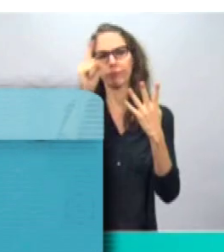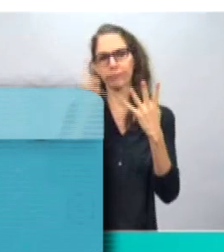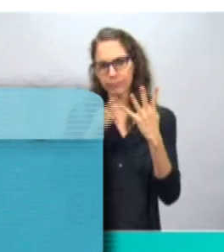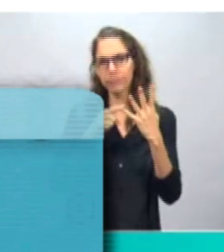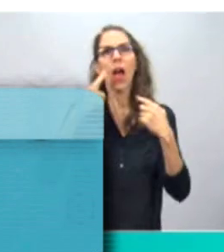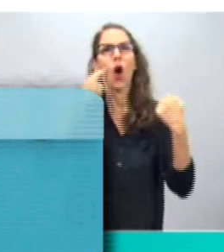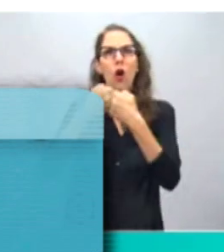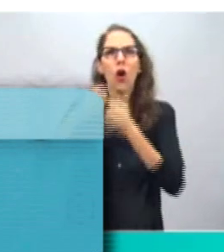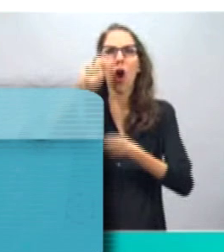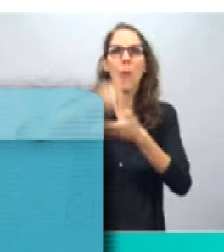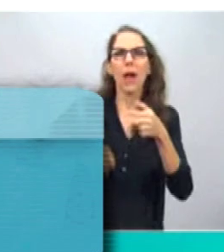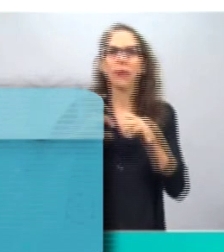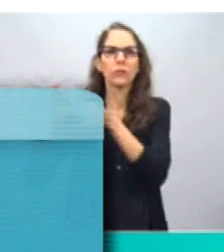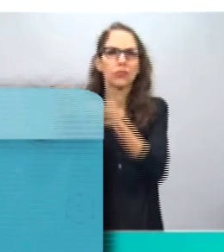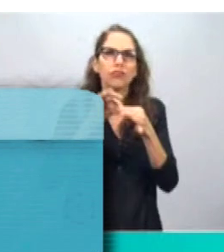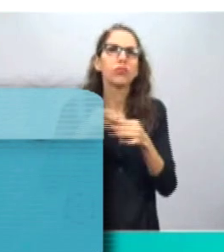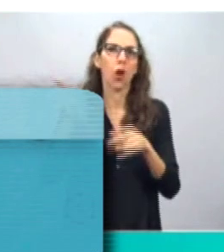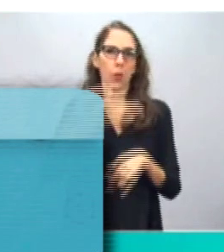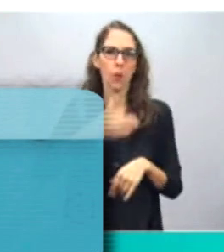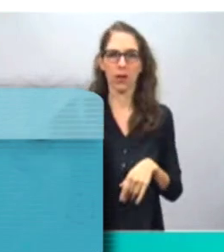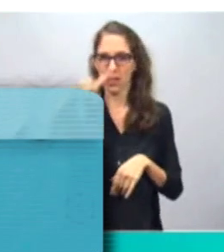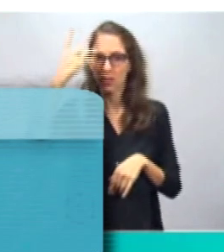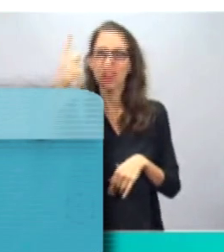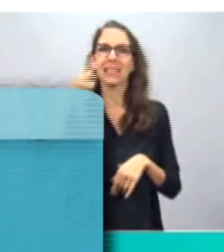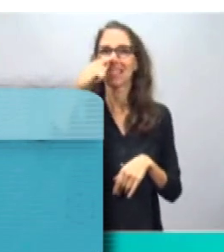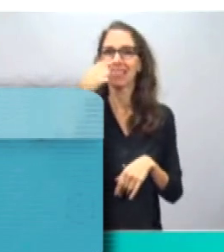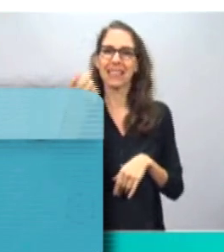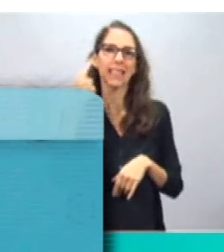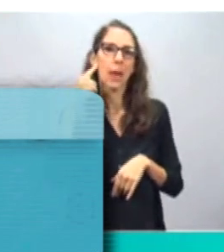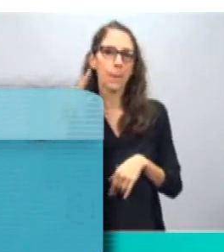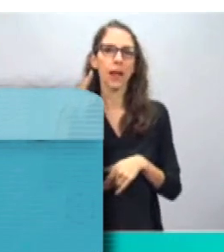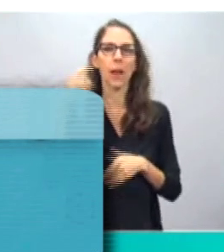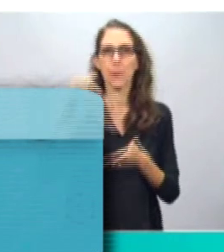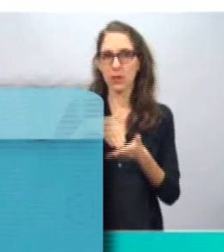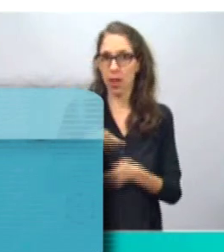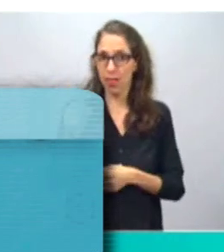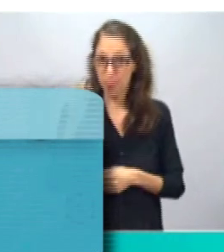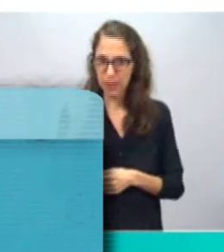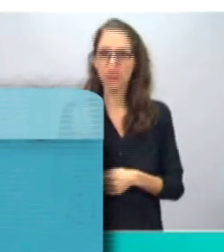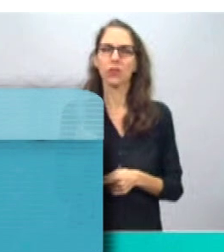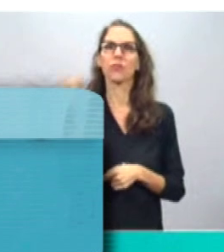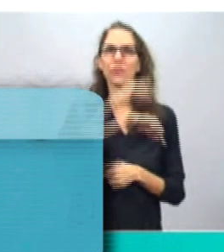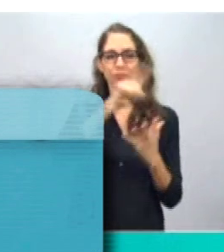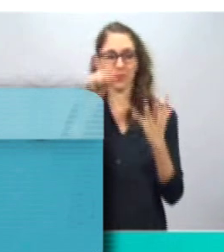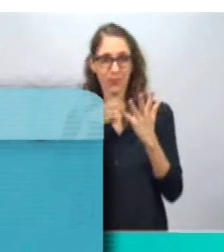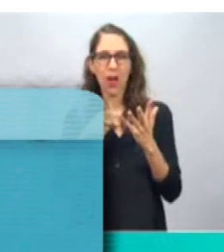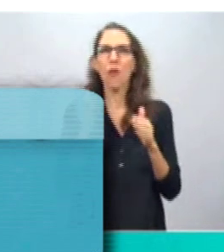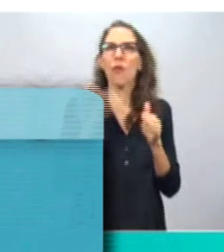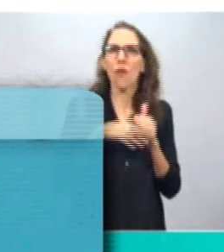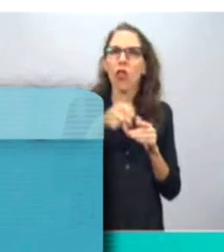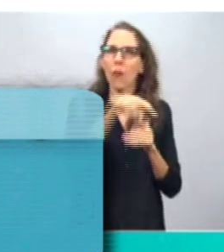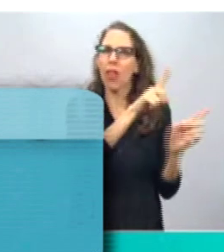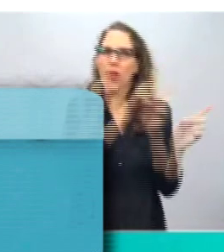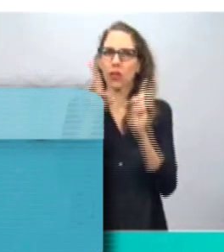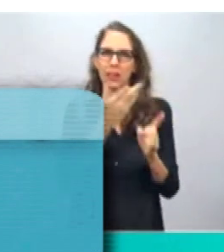asistencia financiera con el Gobierno Nacional por 76 mil millones de pesos. El FONID, el Fondo Nacional de Incentivo Docente, que